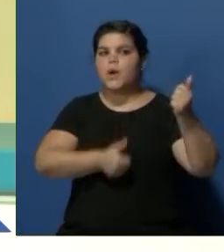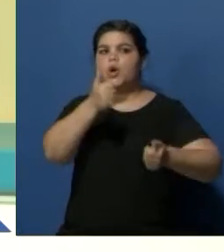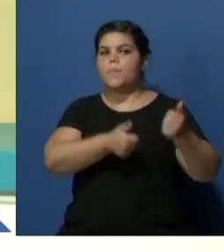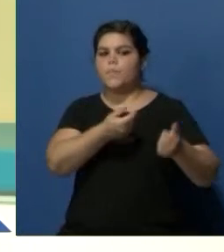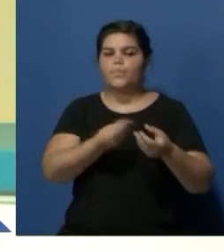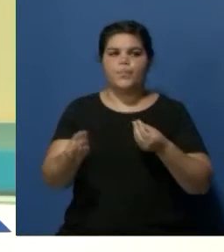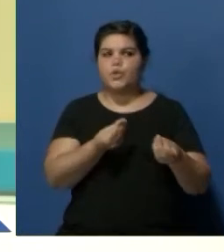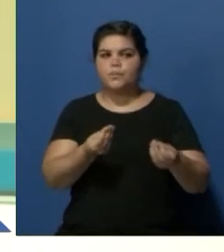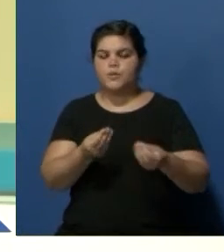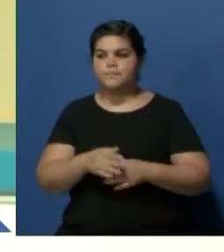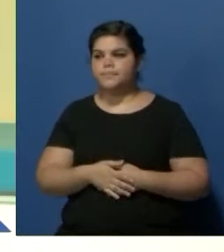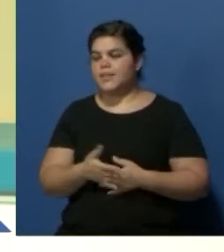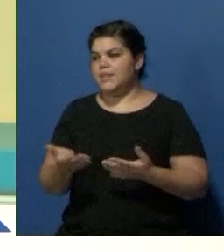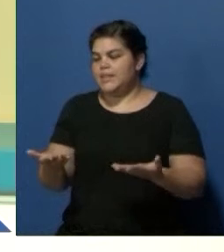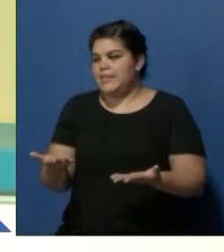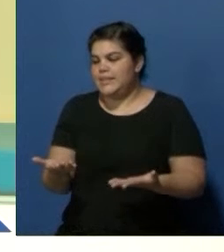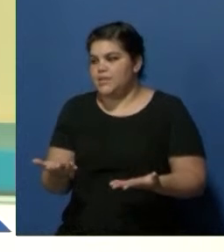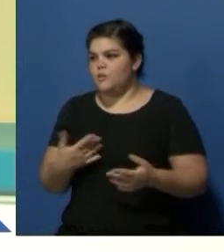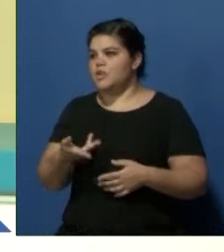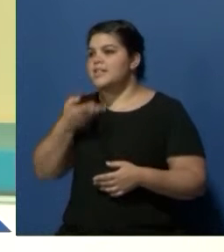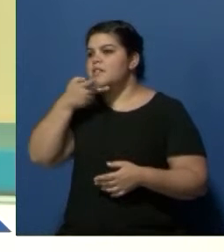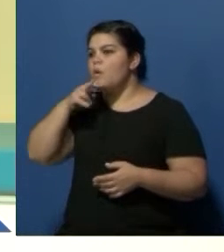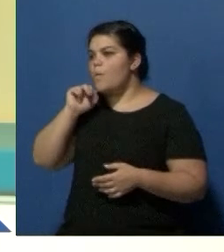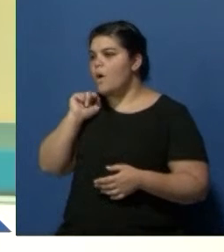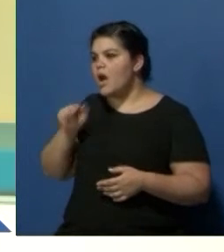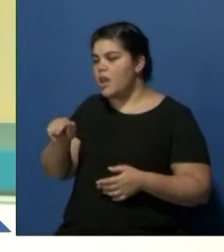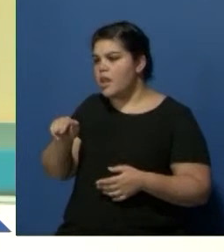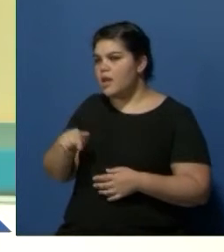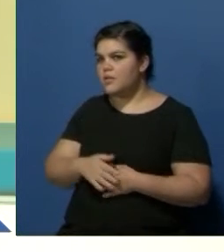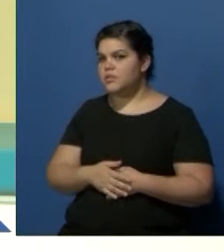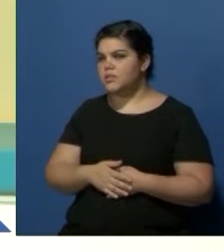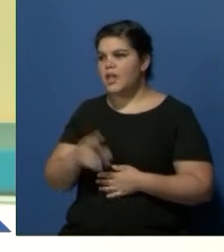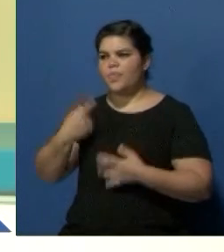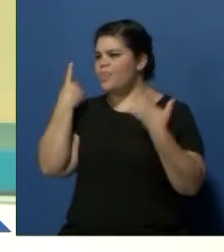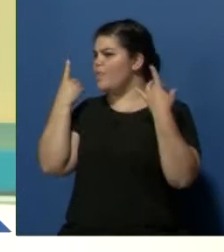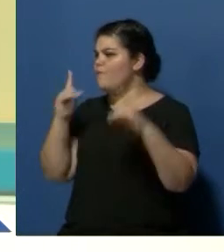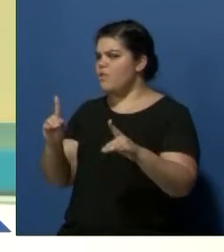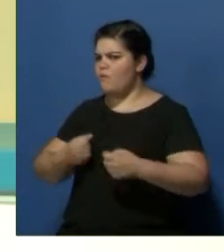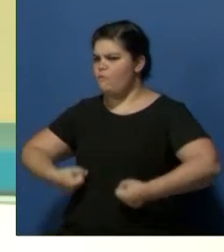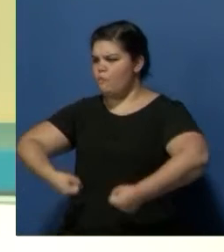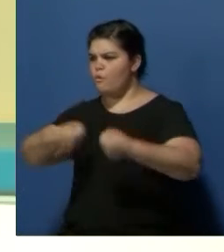es que la cantera, digamos, que hay en San Juan es muy diferente, es muy fuerte.